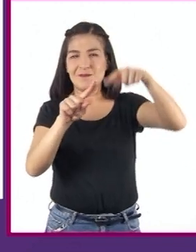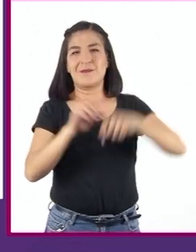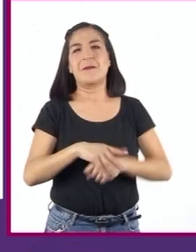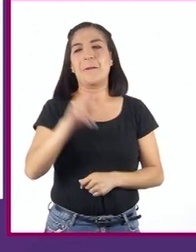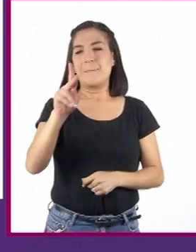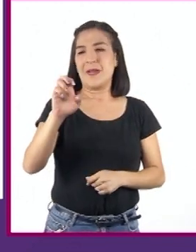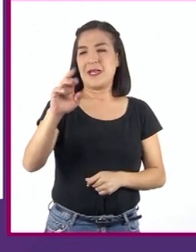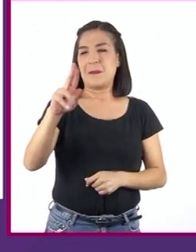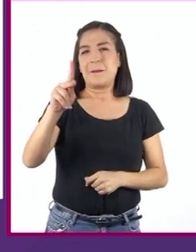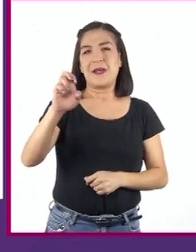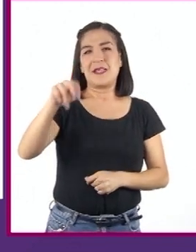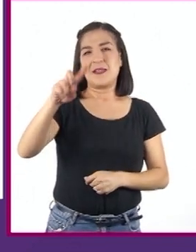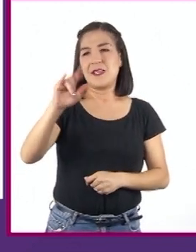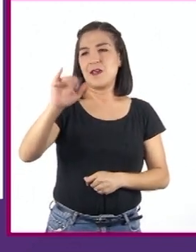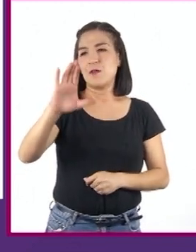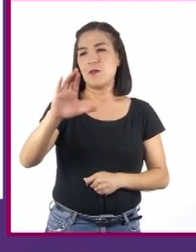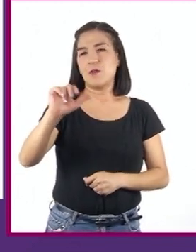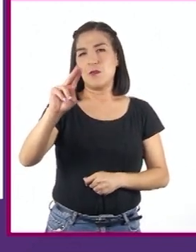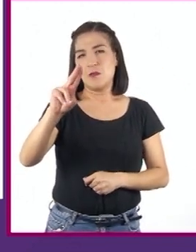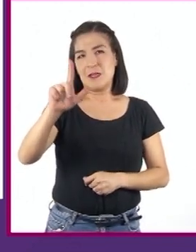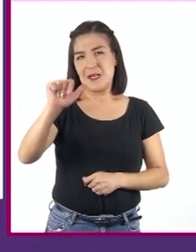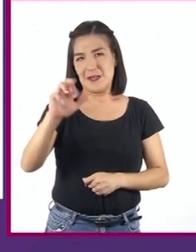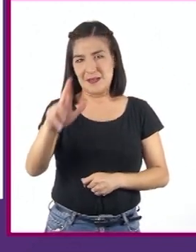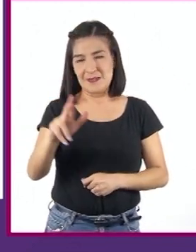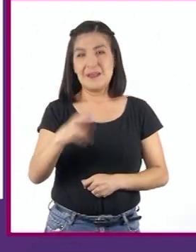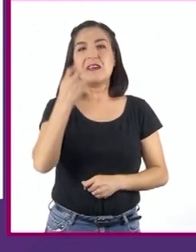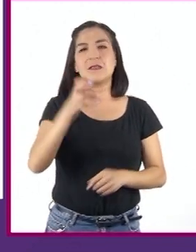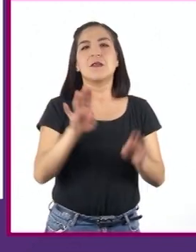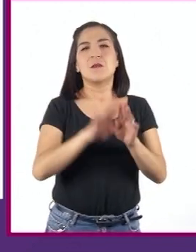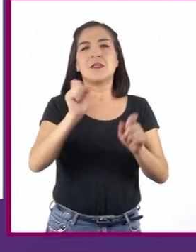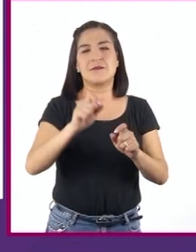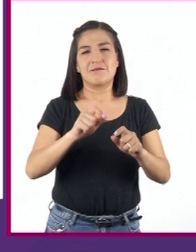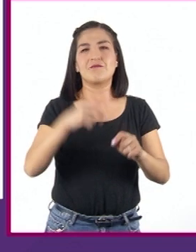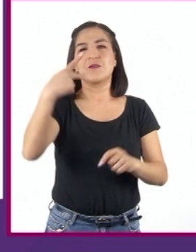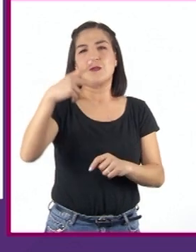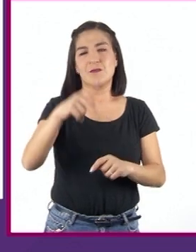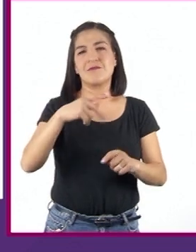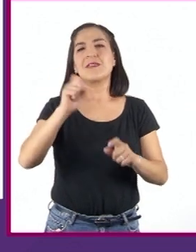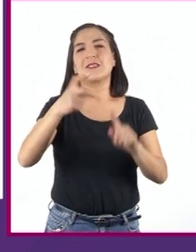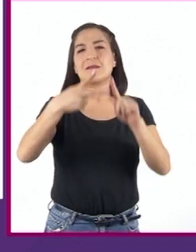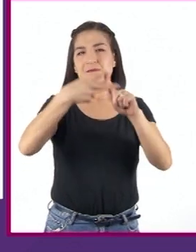perpendiculares, es decir, forman ángulos de 90 grados.